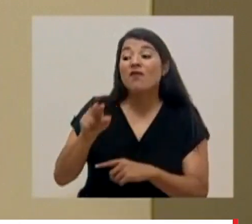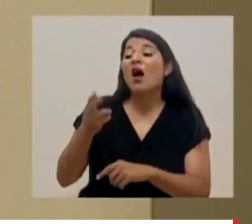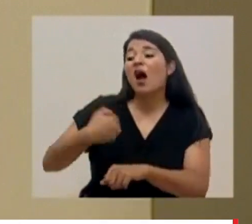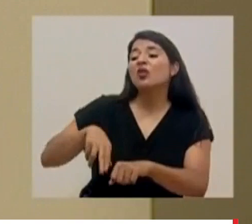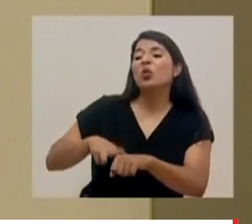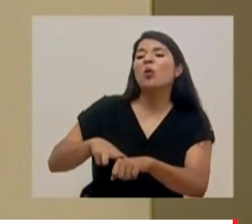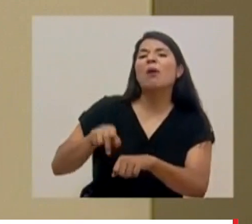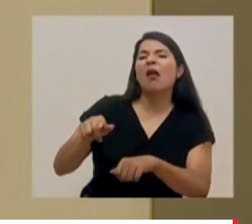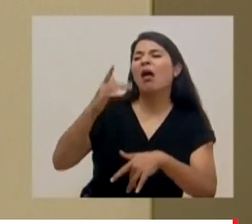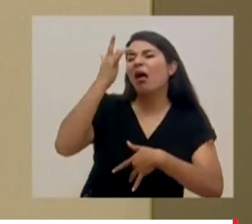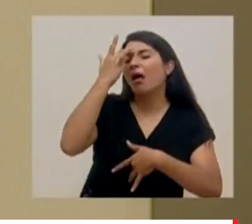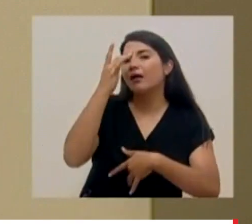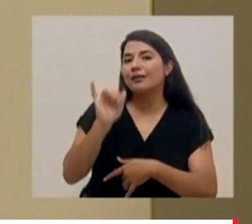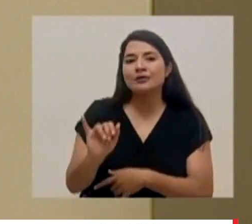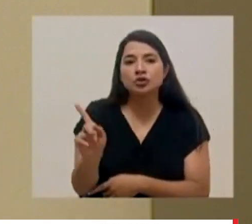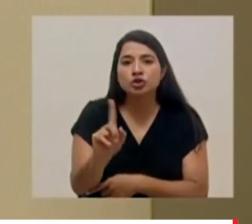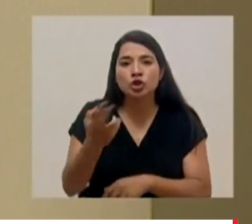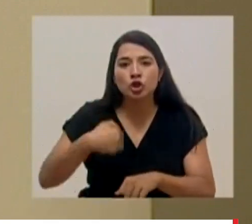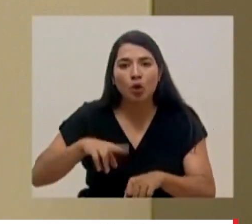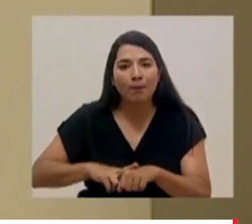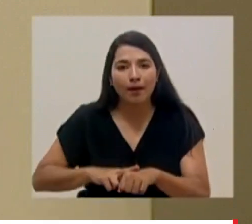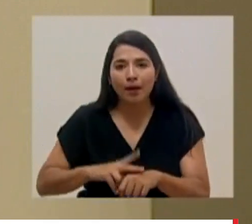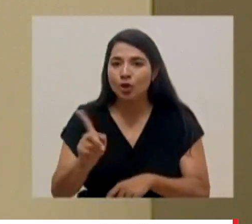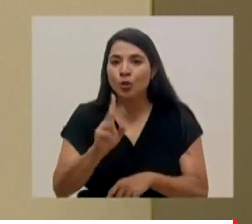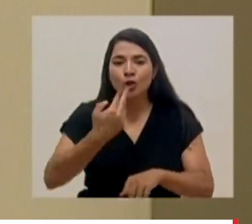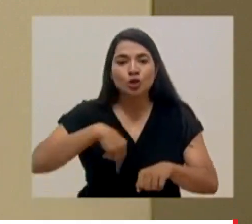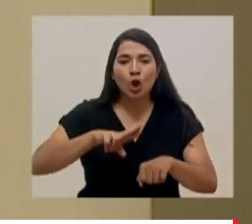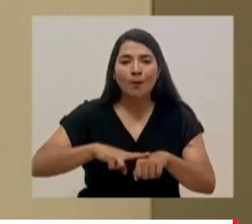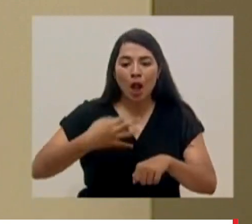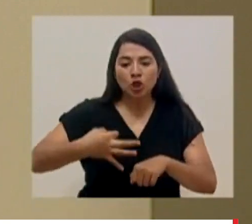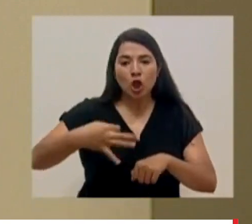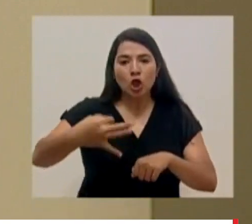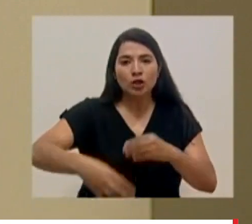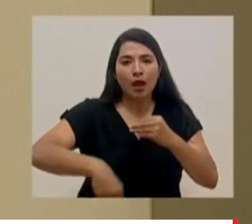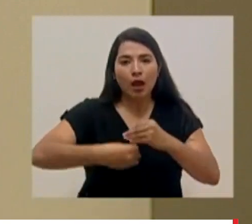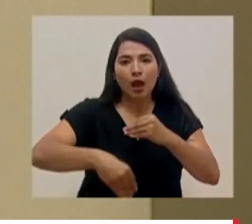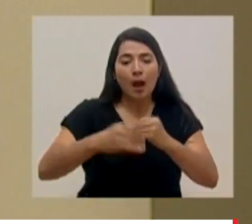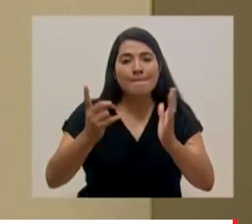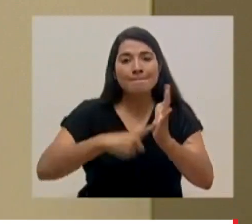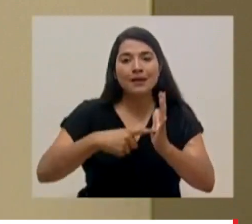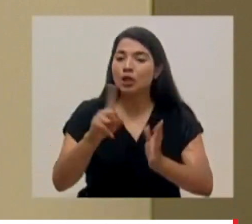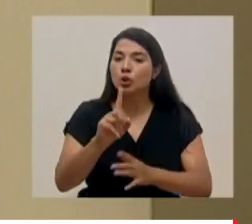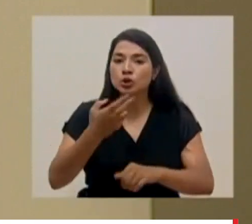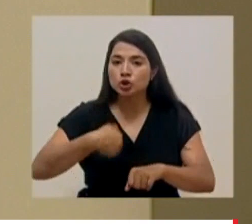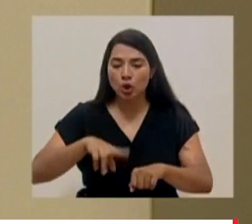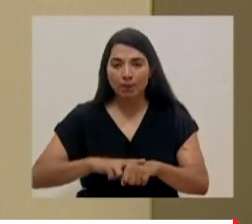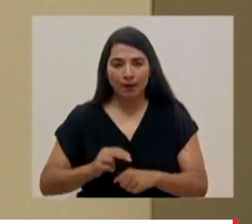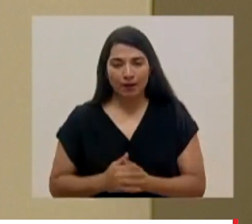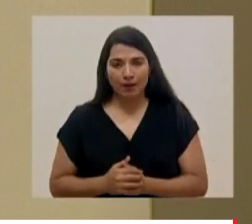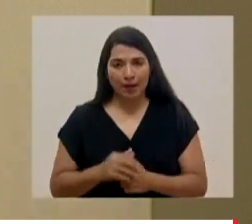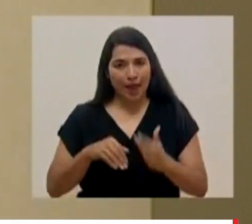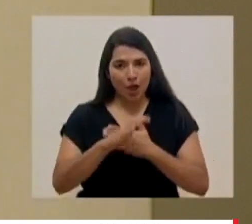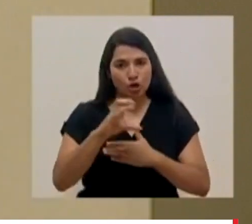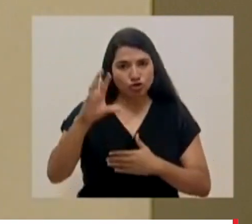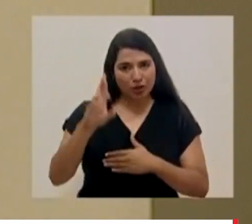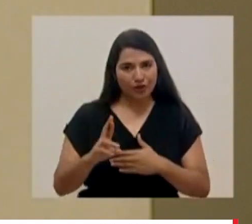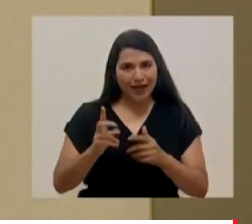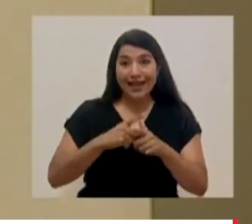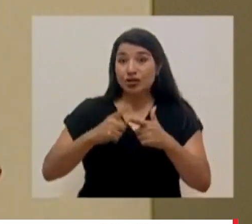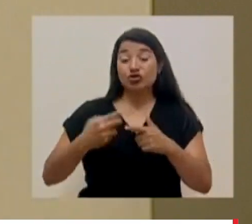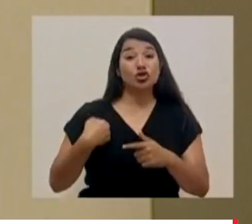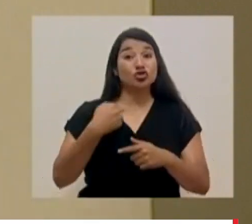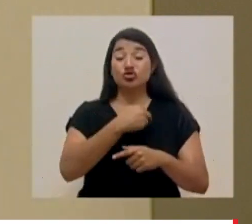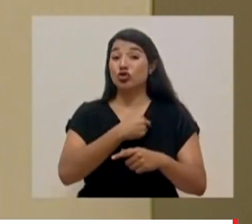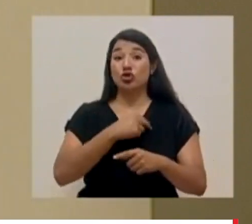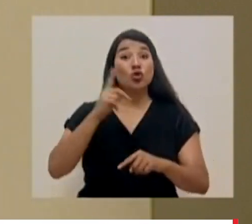normal. No es normal más de 1000 casos diarios. Eso no es normal en este país. Y no podemos sacrificar a